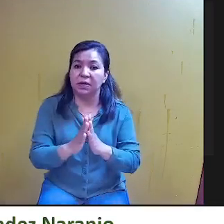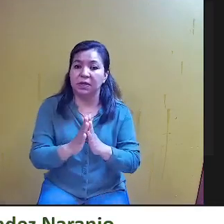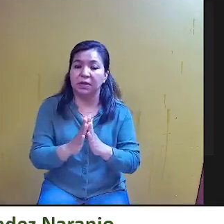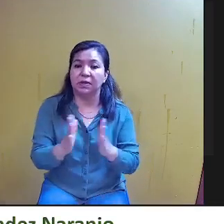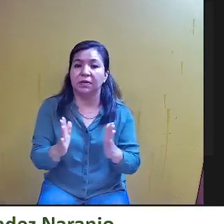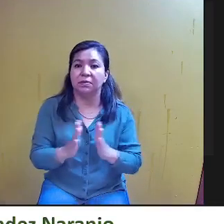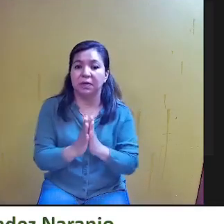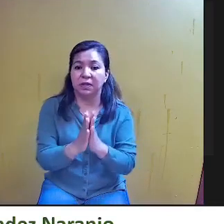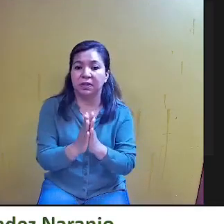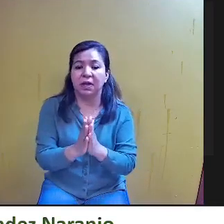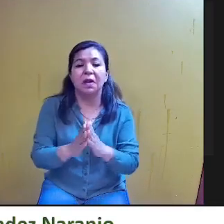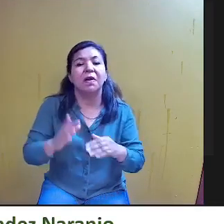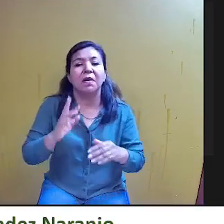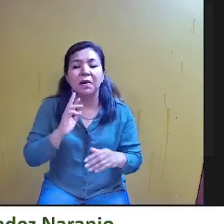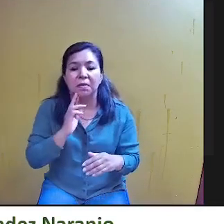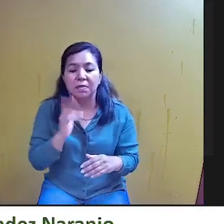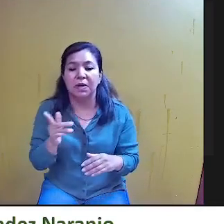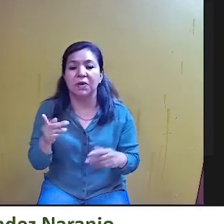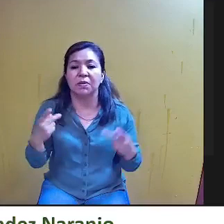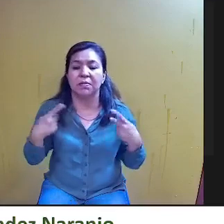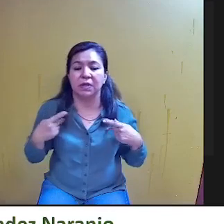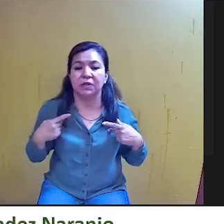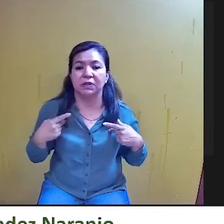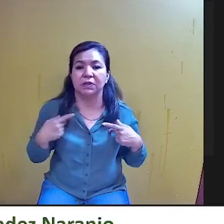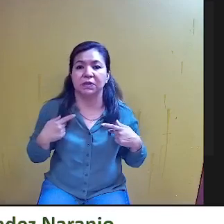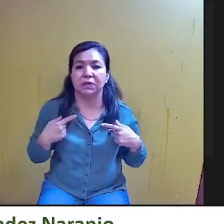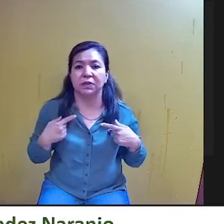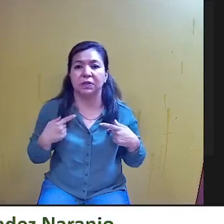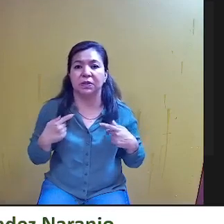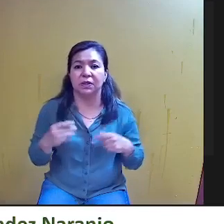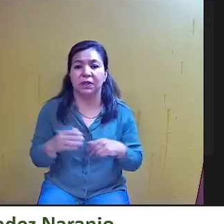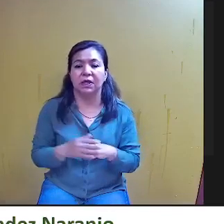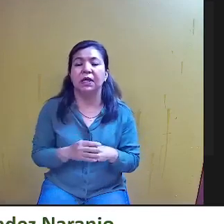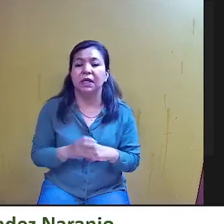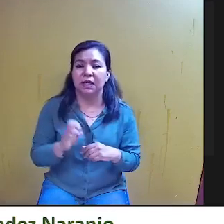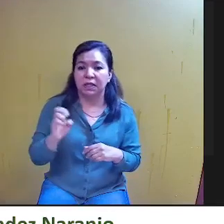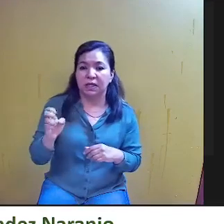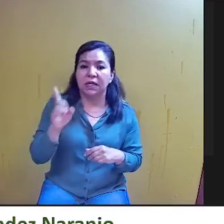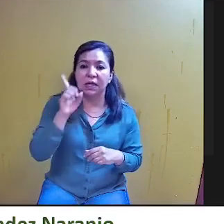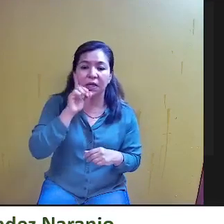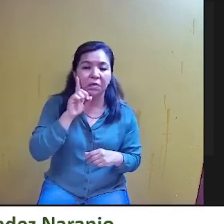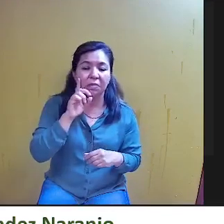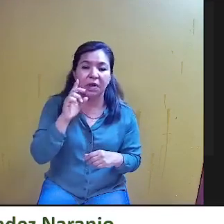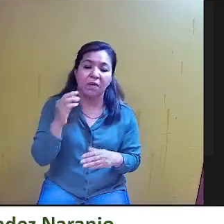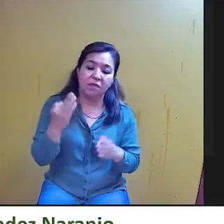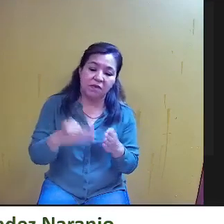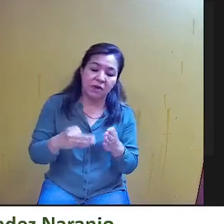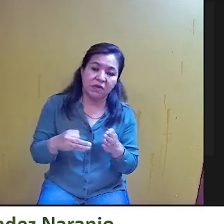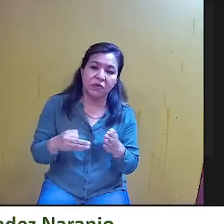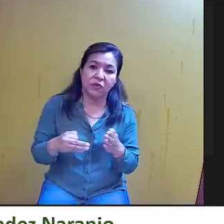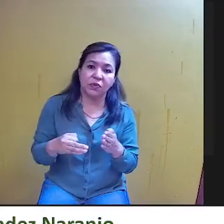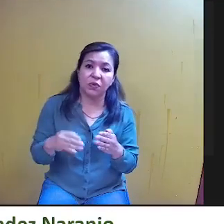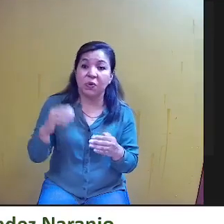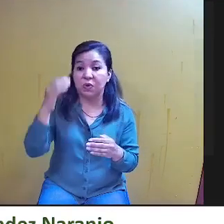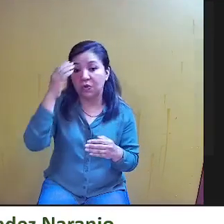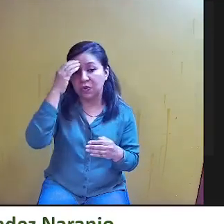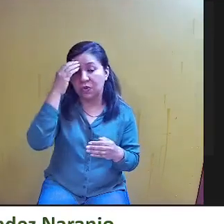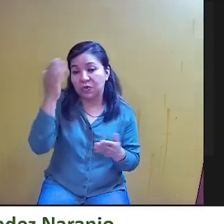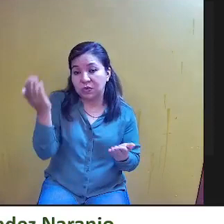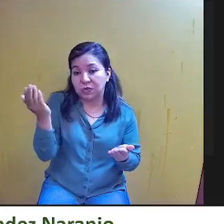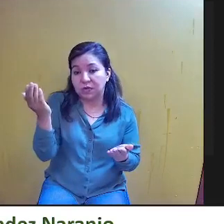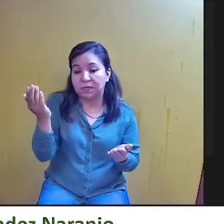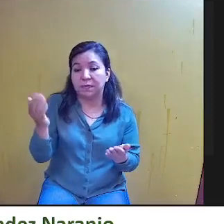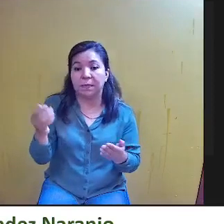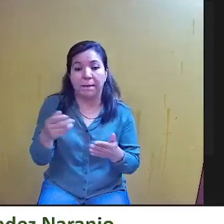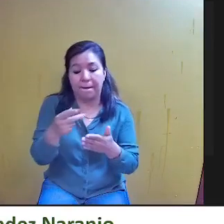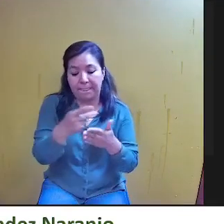las personas más aptas para ser designados, la mencionada ciudadana no acreditó dicha etapa de conocimientos, por lo que no se localiza en